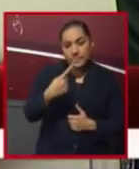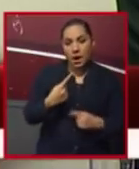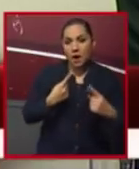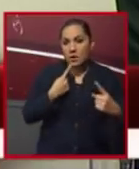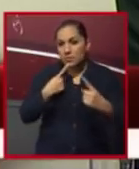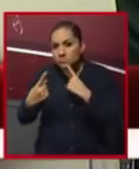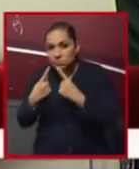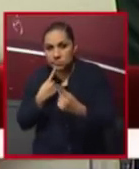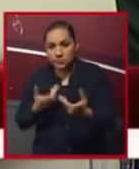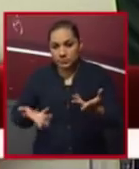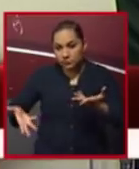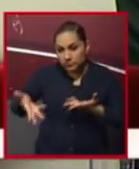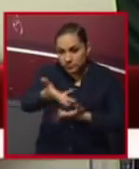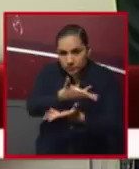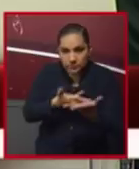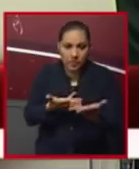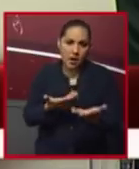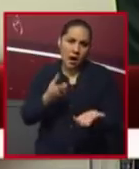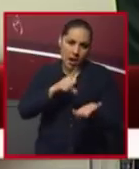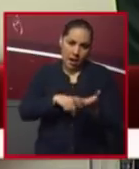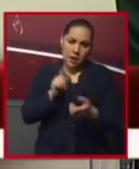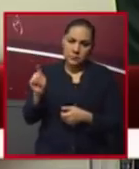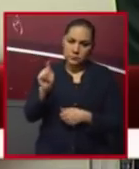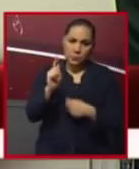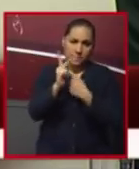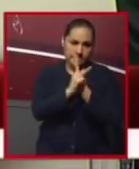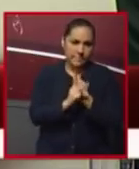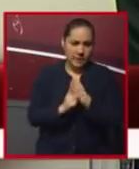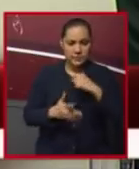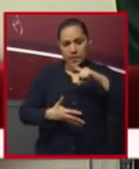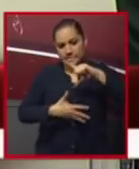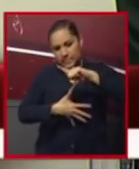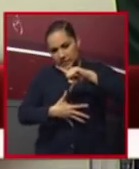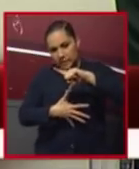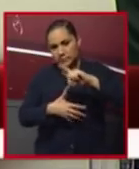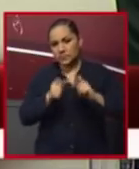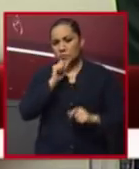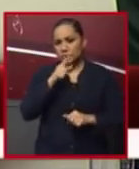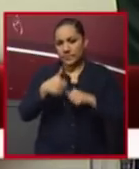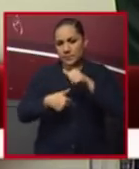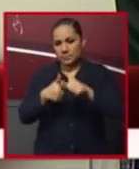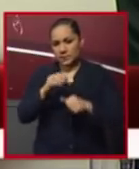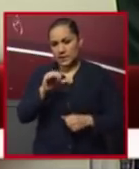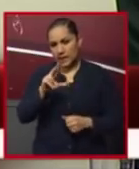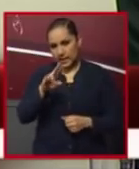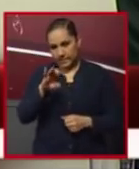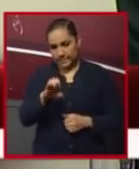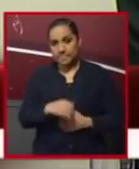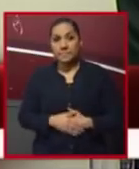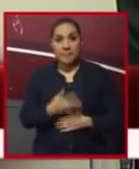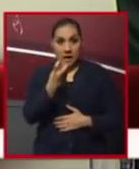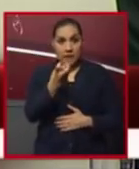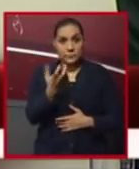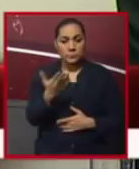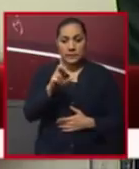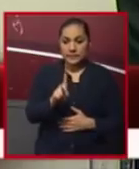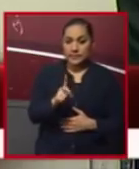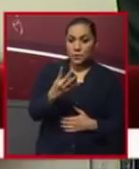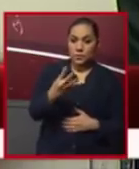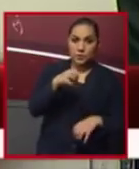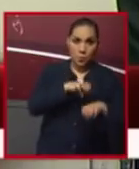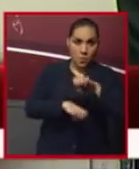cada uno de los países de América Latina y el Caribe. Para ello, contamos con 24 embajadas y 5